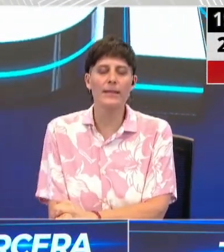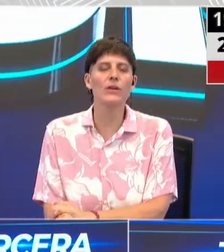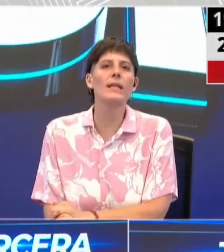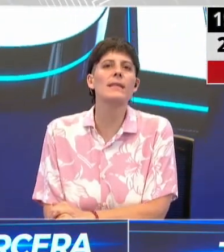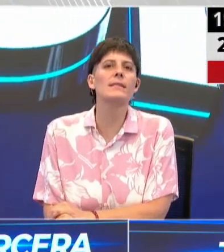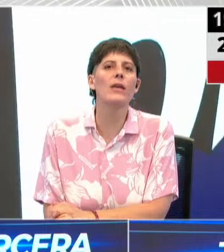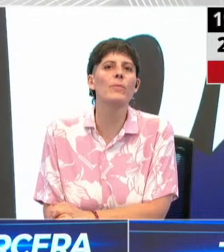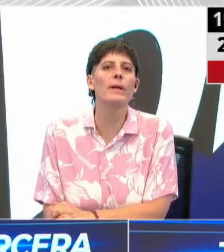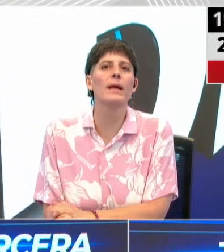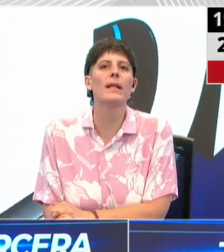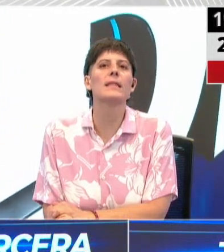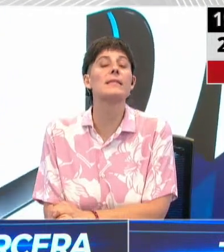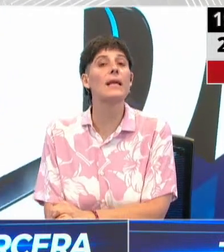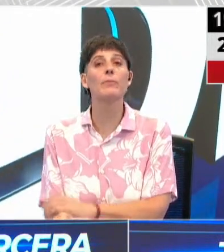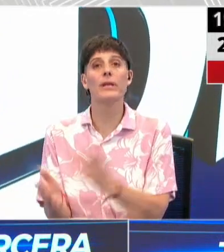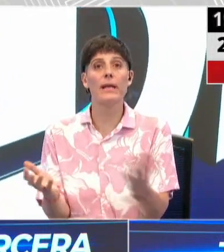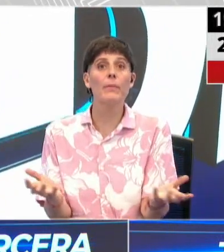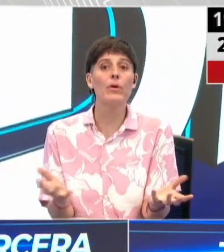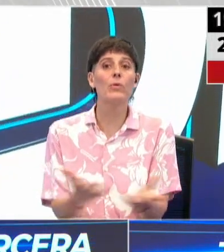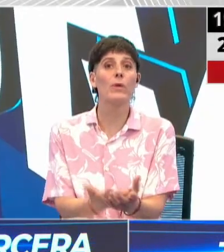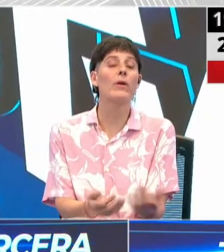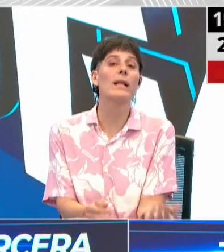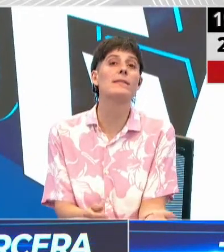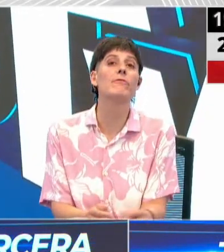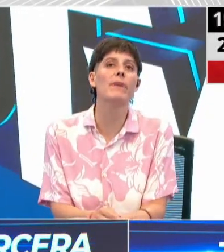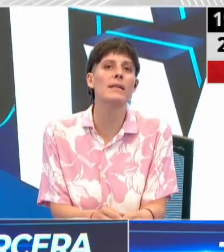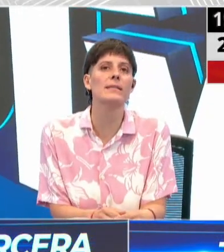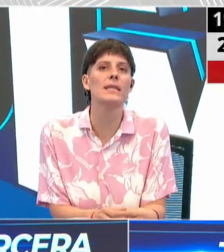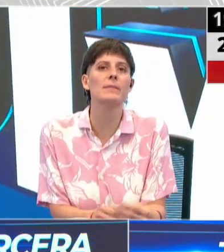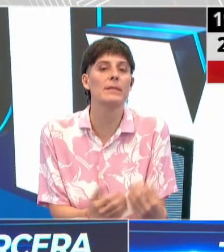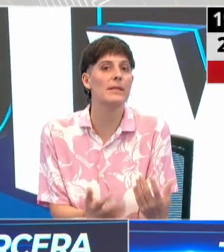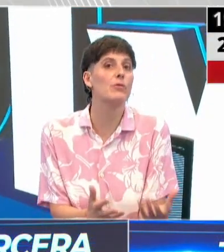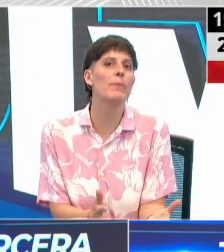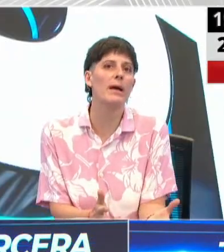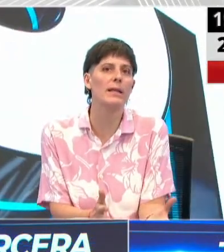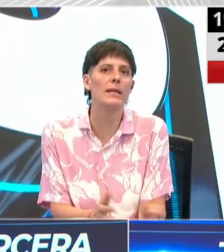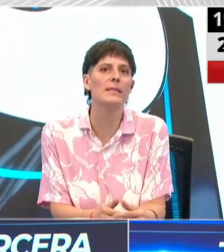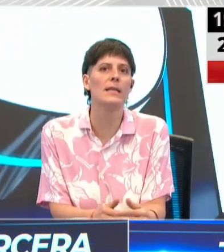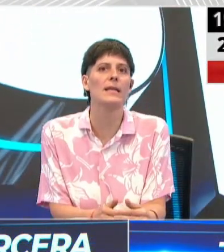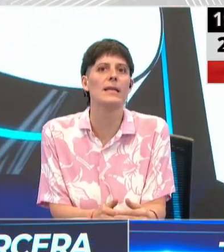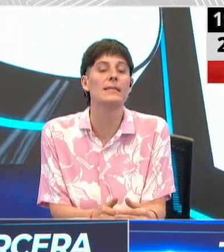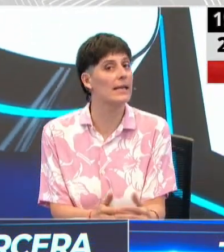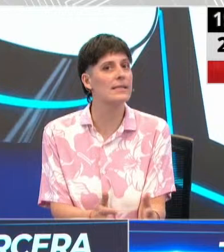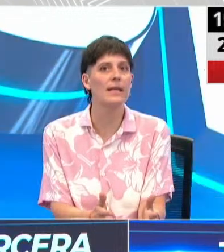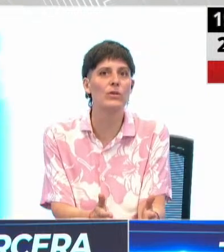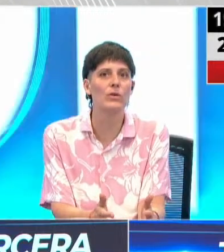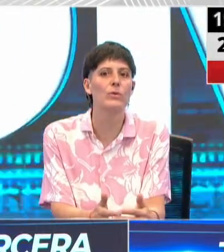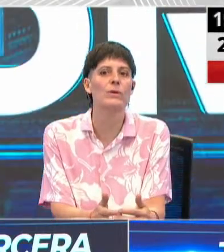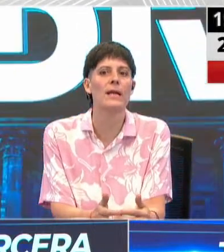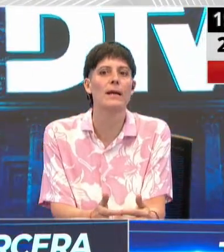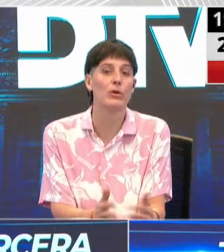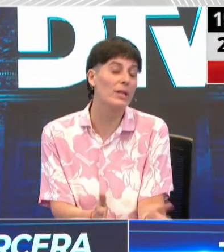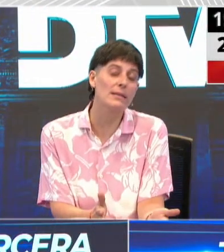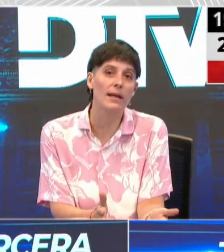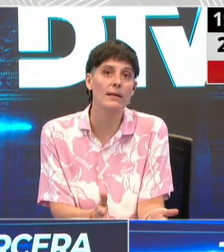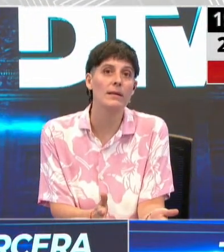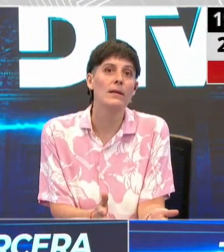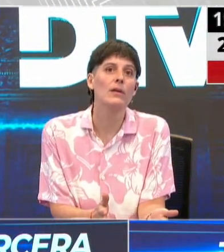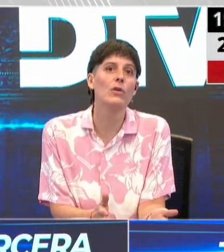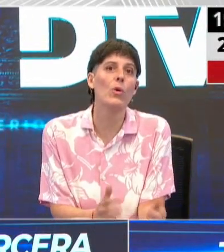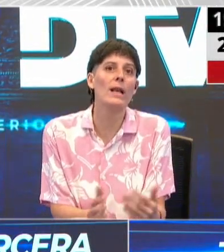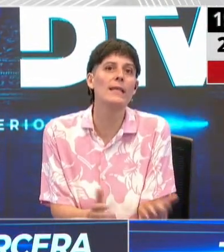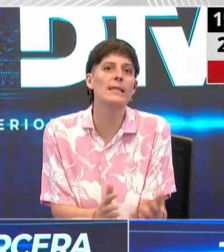le parece que es el rol del Estado para garantizar, por ejemplo, el cuidado de las infancias mientras sus padres están realizando una